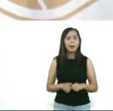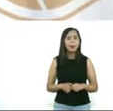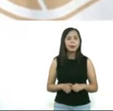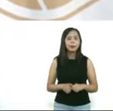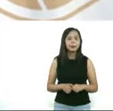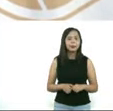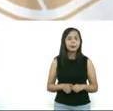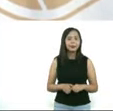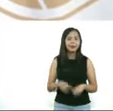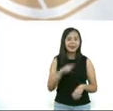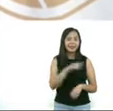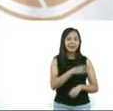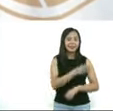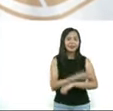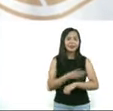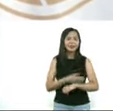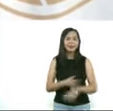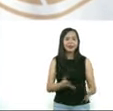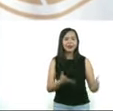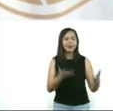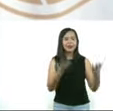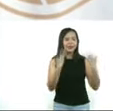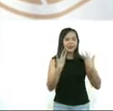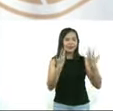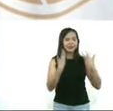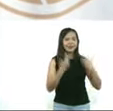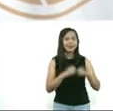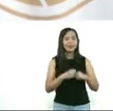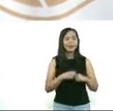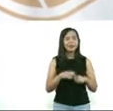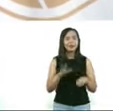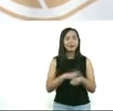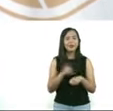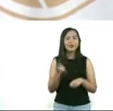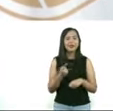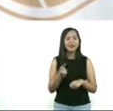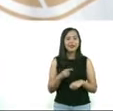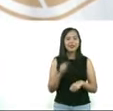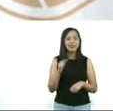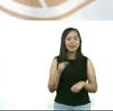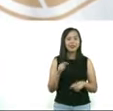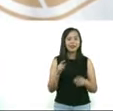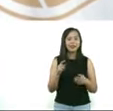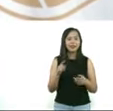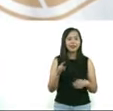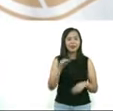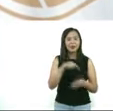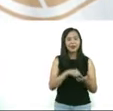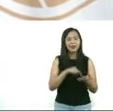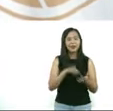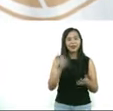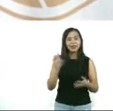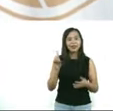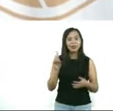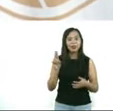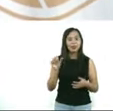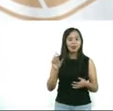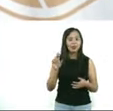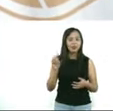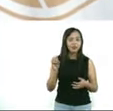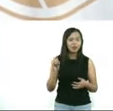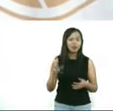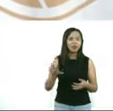Me van a regañar aquí mis compañeros, porque uno fue de Caum Knoxville, otro de Eduardo Villalobos, Vania